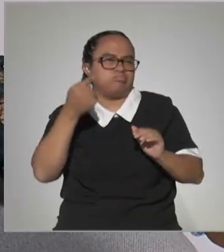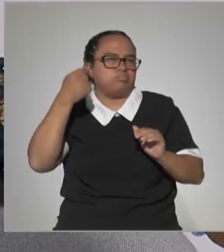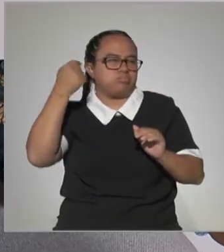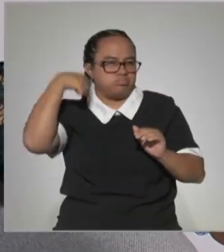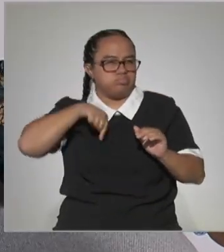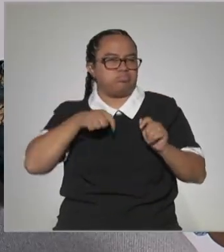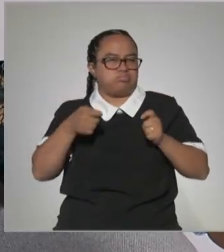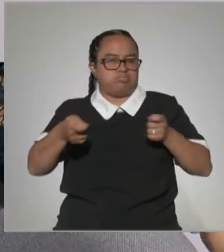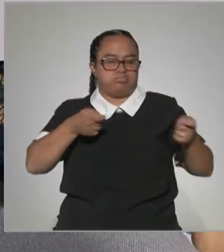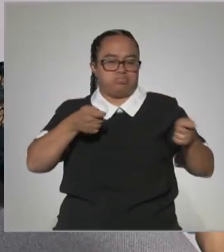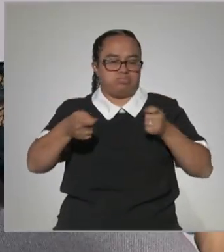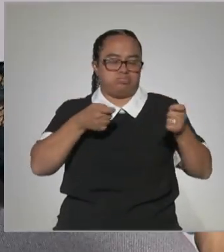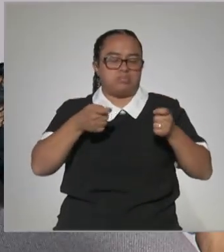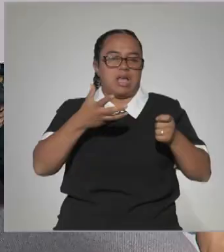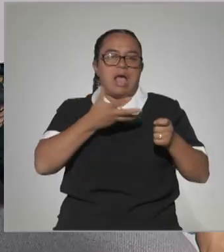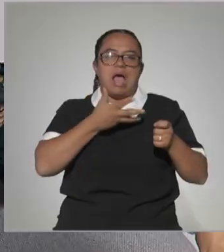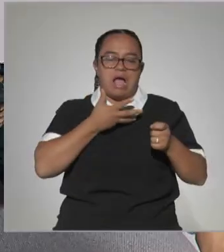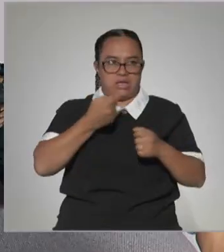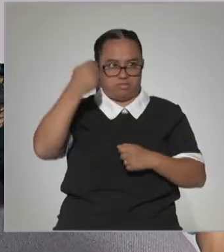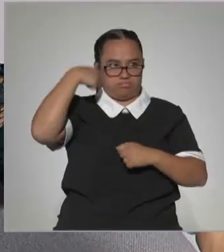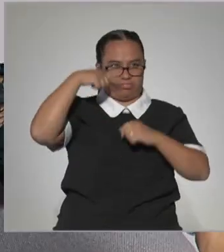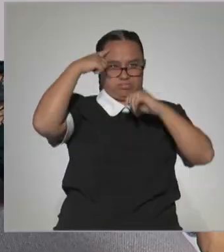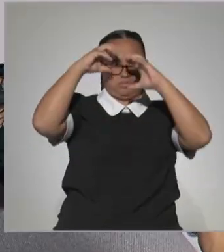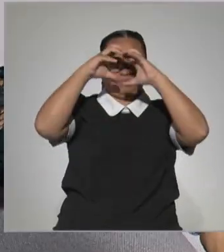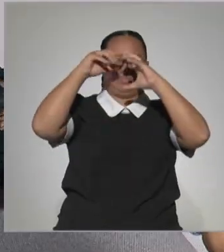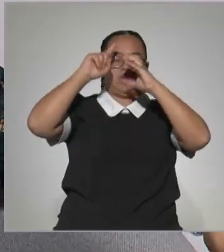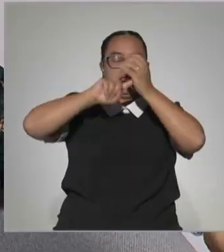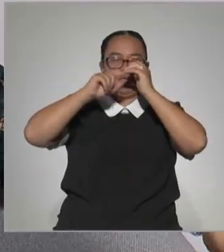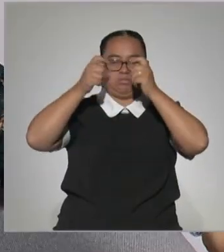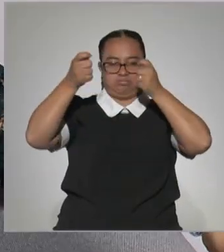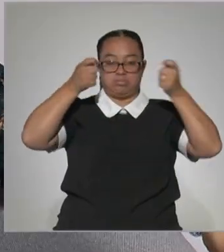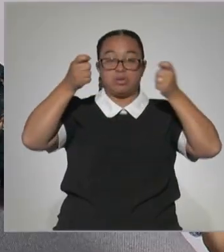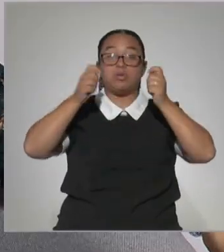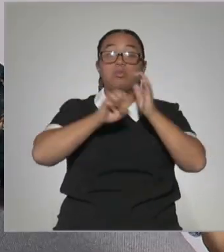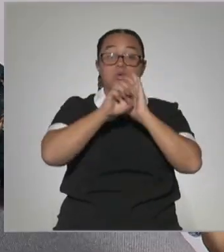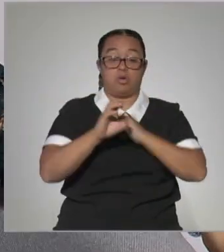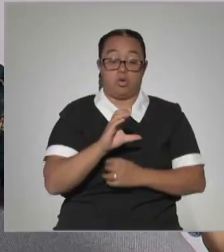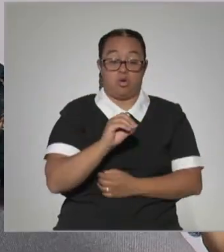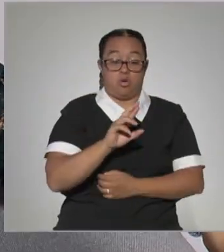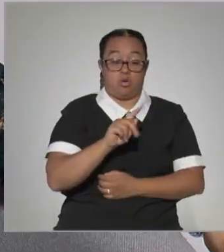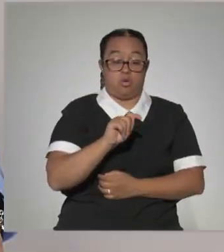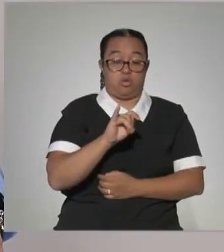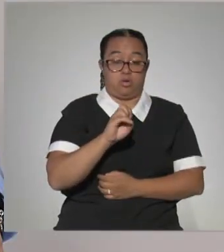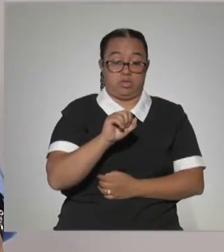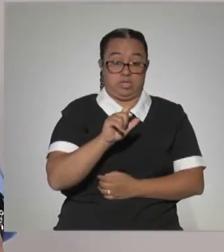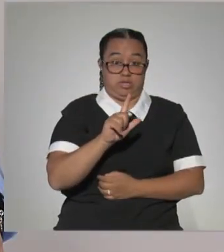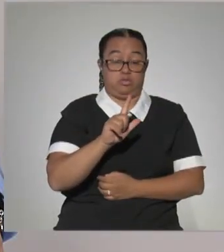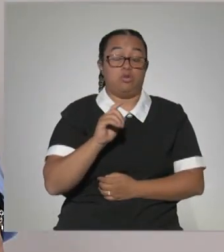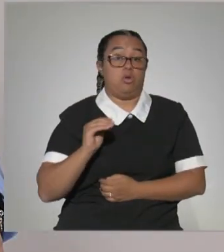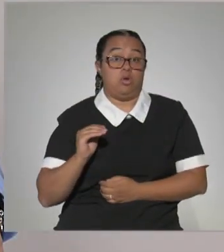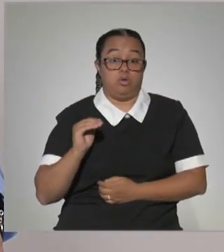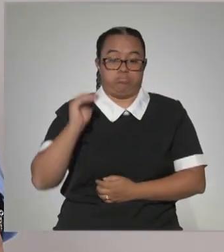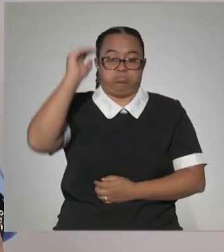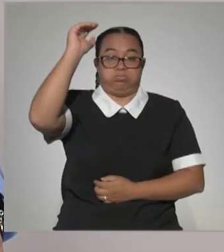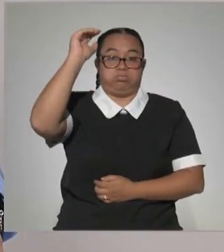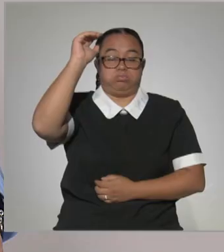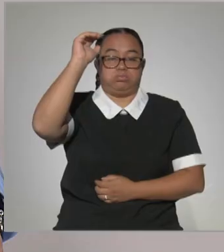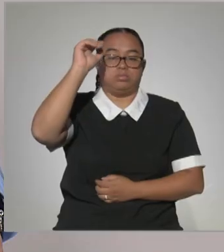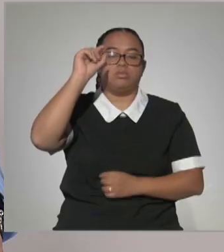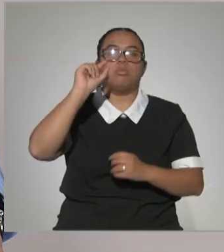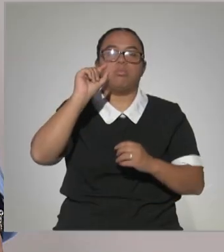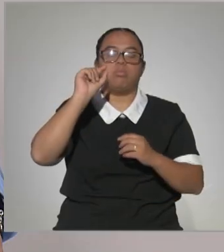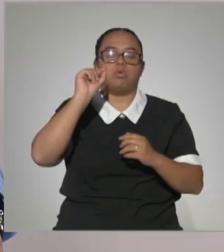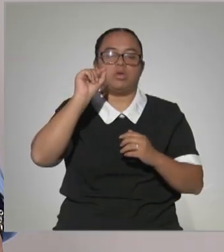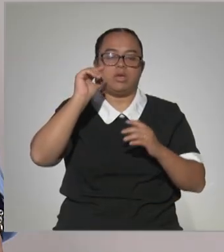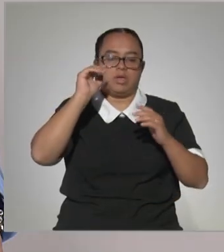controladas por la corteza prefrontal. Entonces, cuando hay un pico de cortisol, se baja o, sí, llamémoslo así, baja